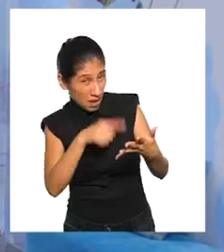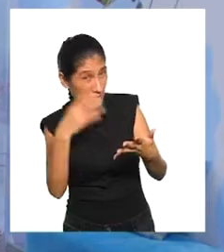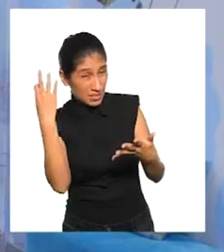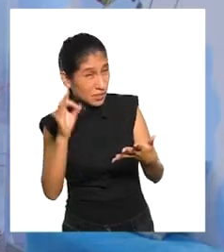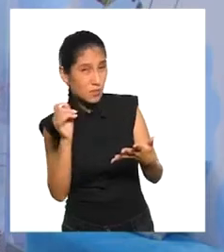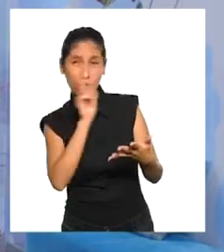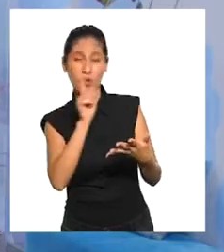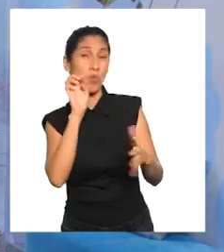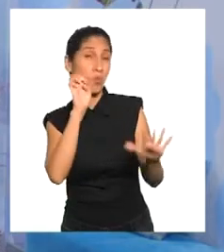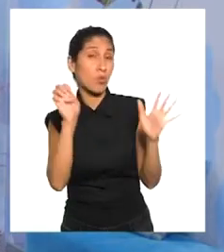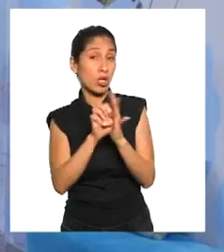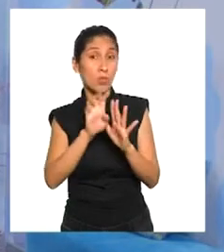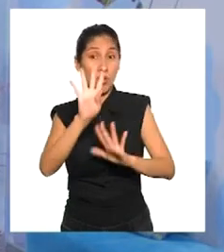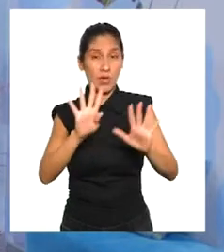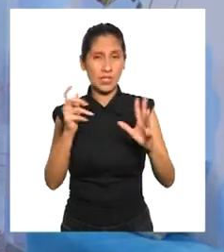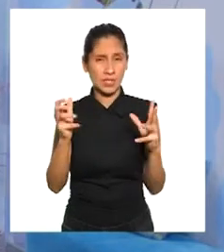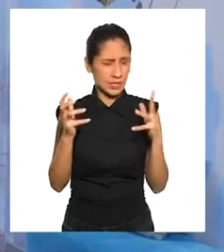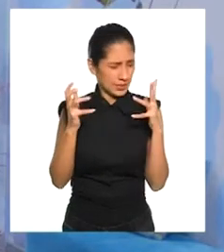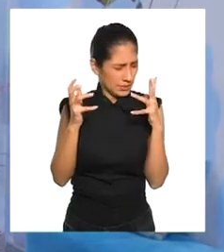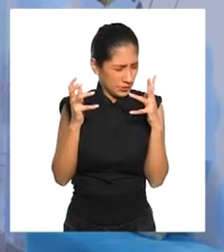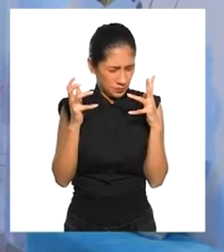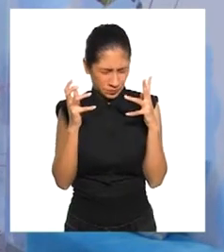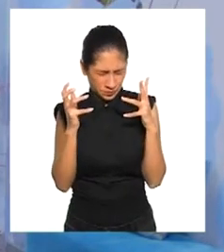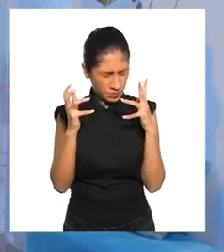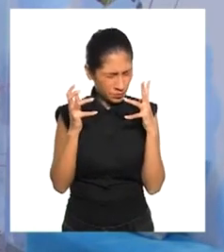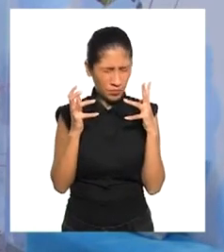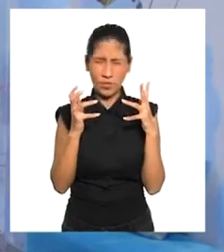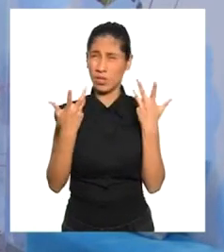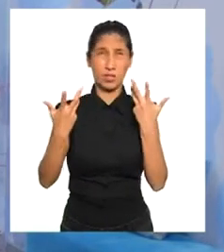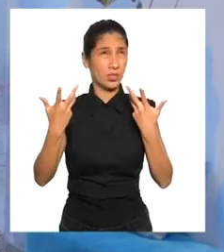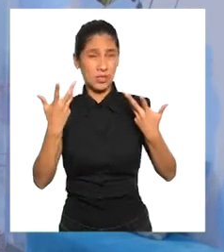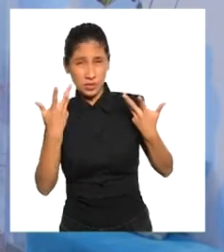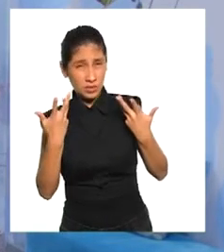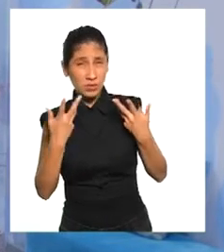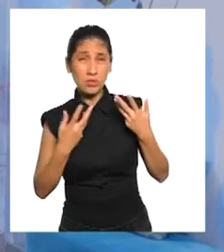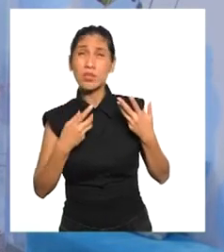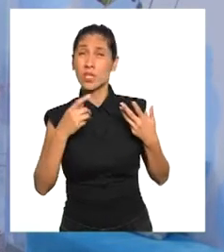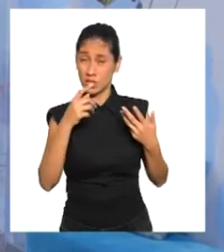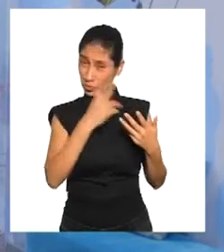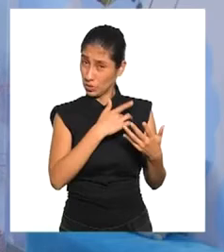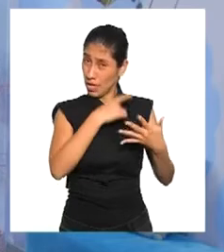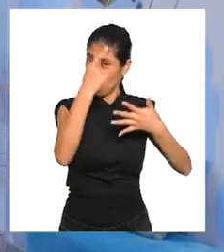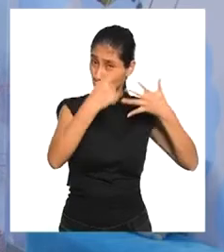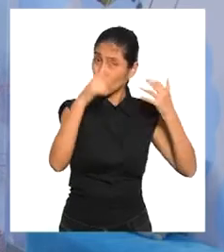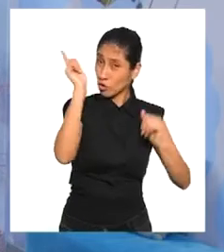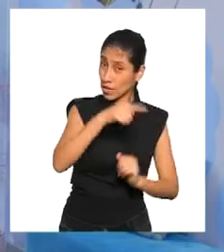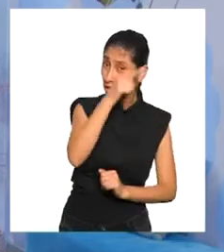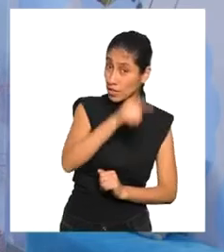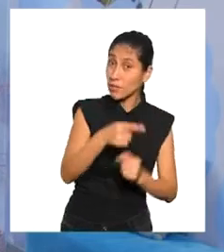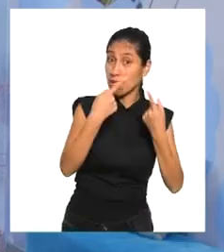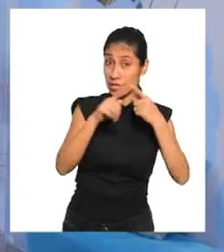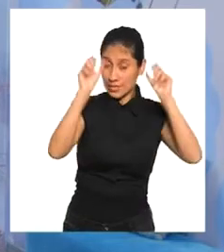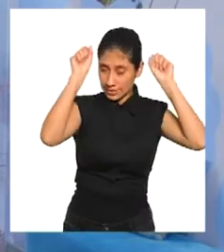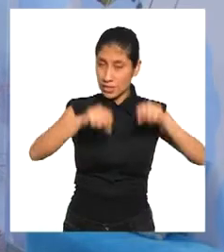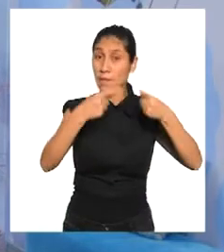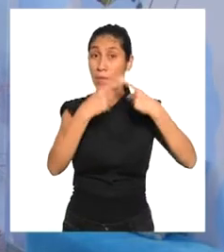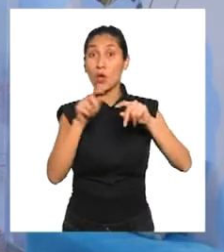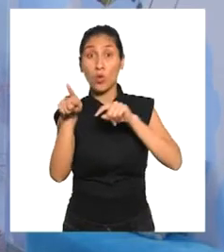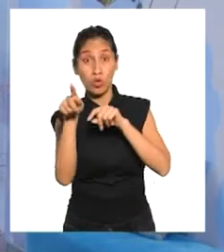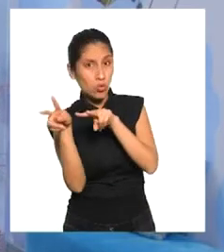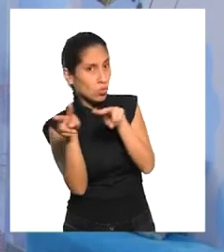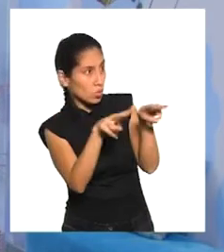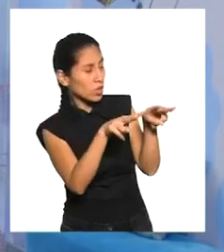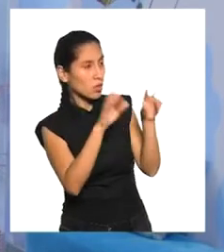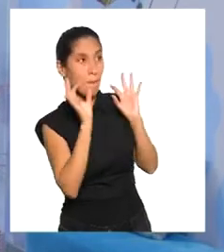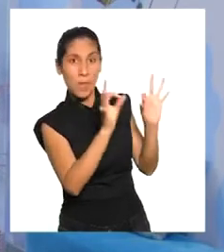ejemplo, la angustia es una emoción a la que podemos llamar negativa, pero que en realidad nos alerta de un posible peligro y nos